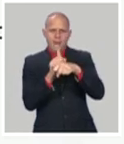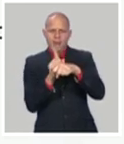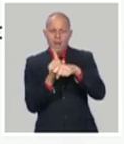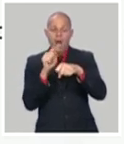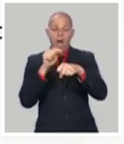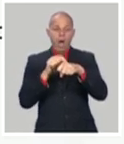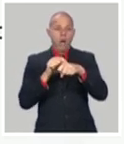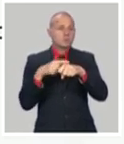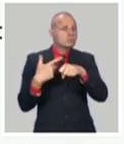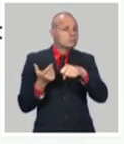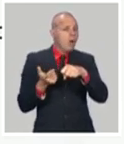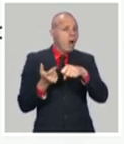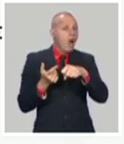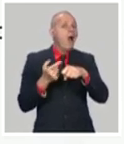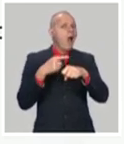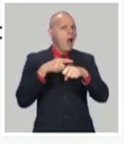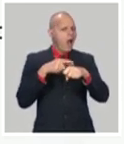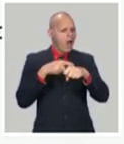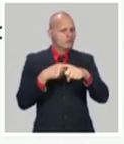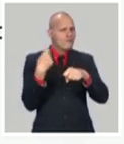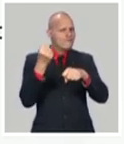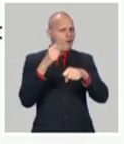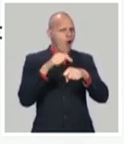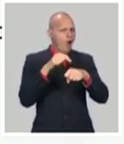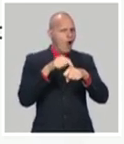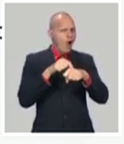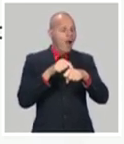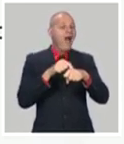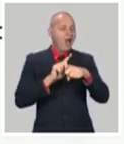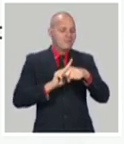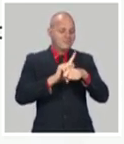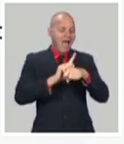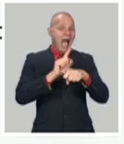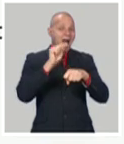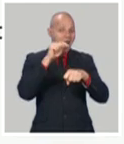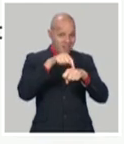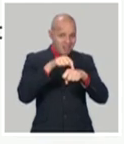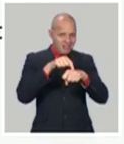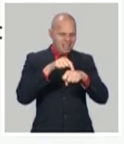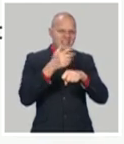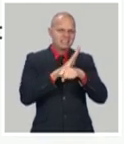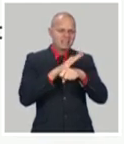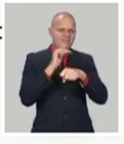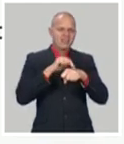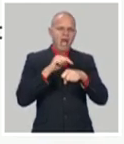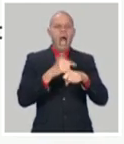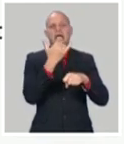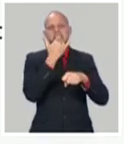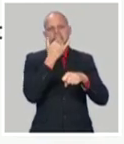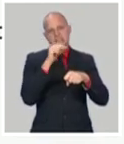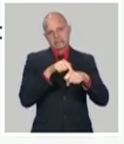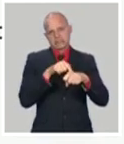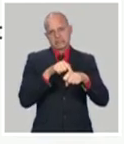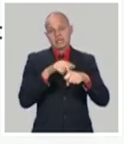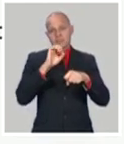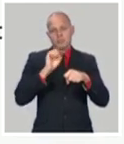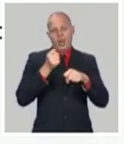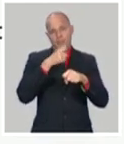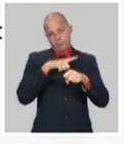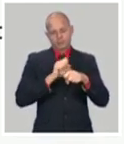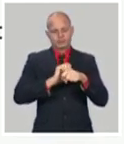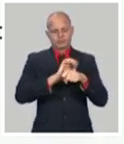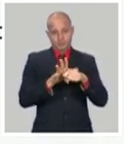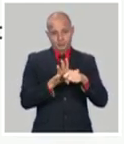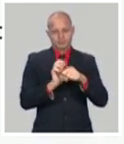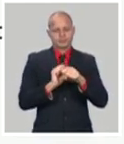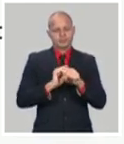más importantes del virus, donde se plantea que está el receptor del virus. Ahí está el ejemplo que se ha usado yo creo que en varias